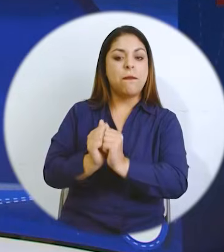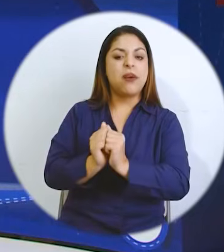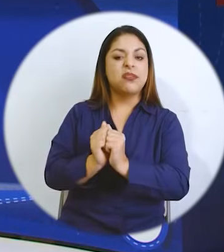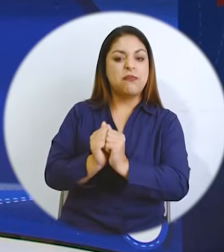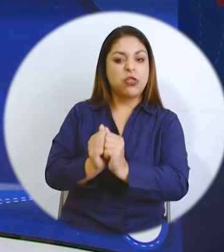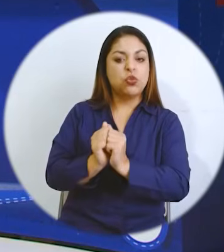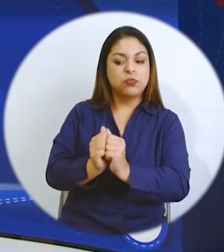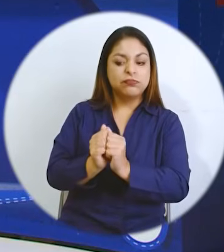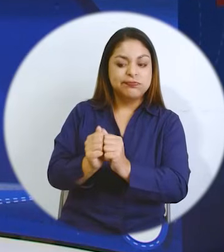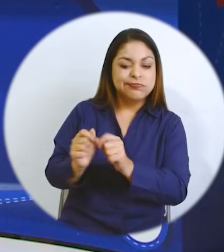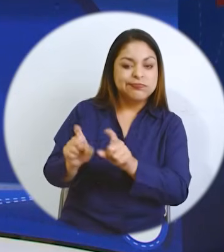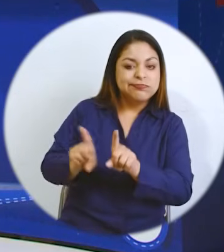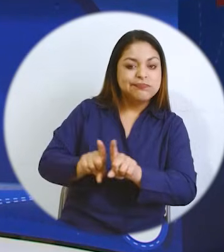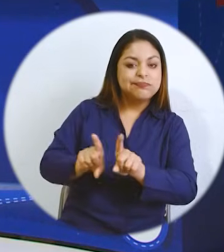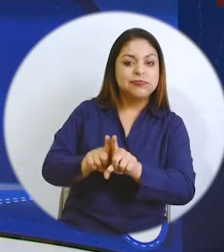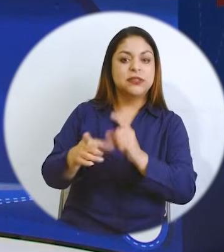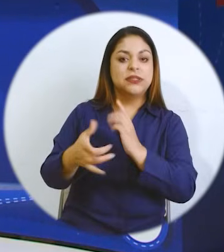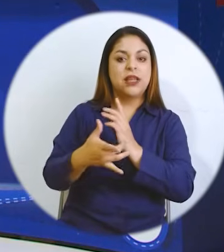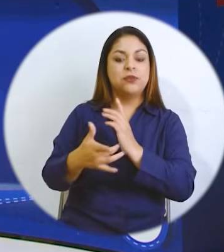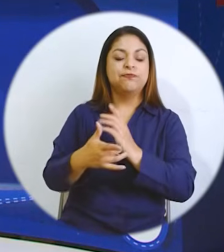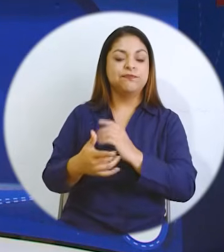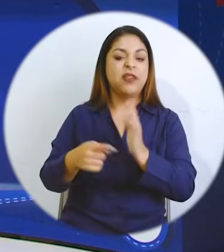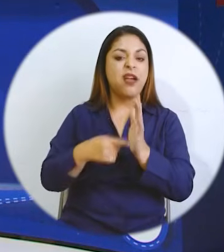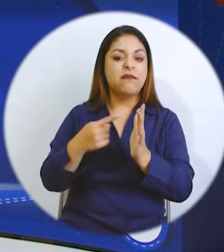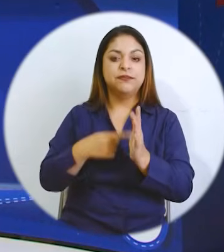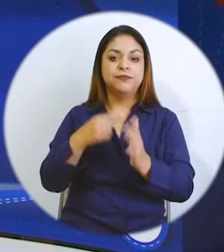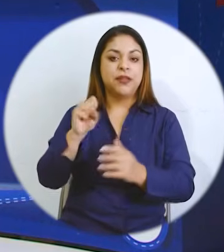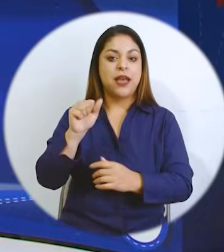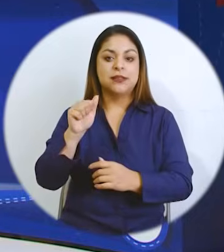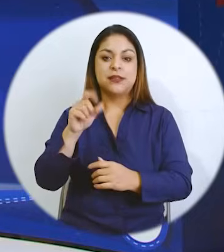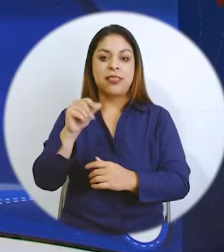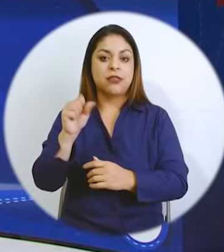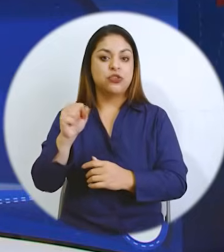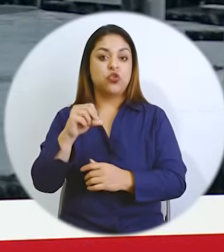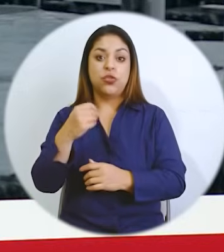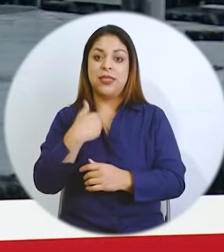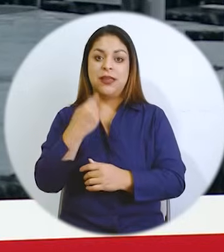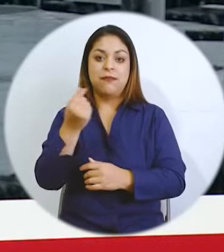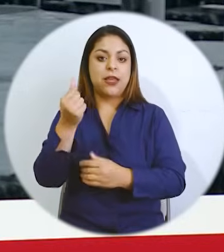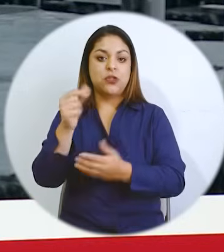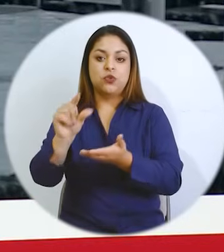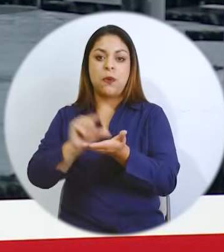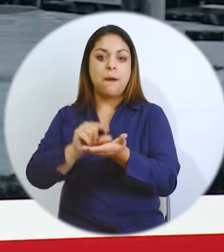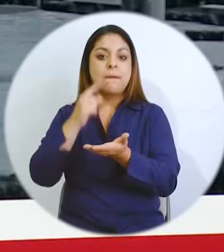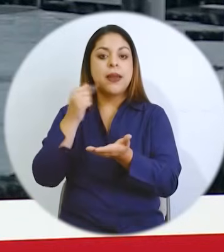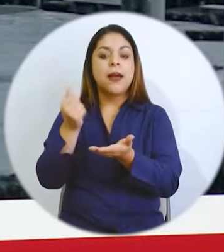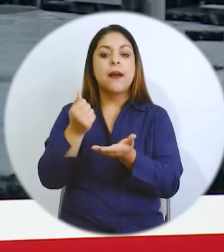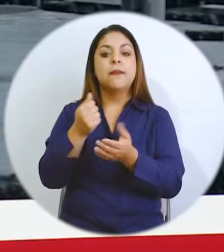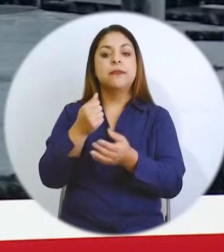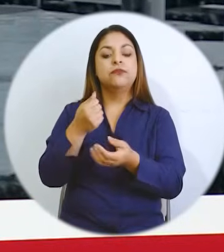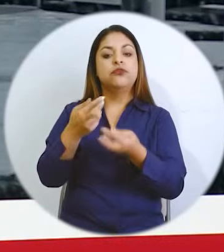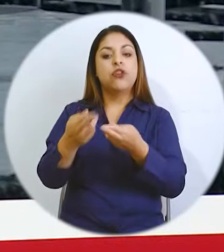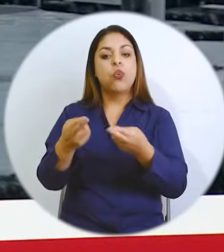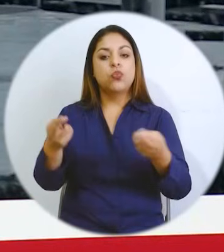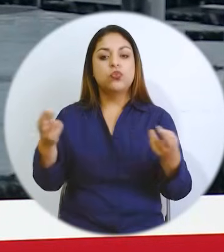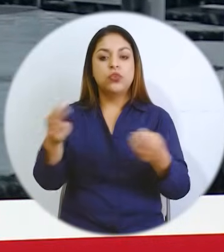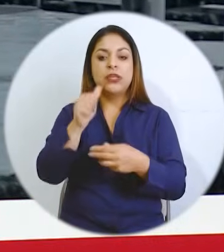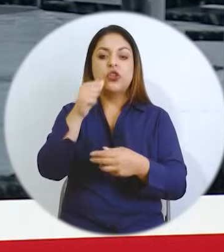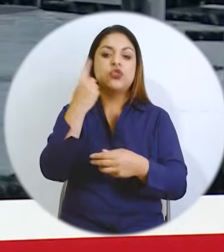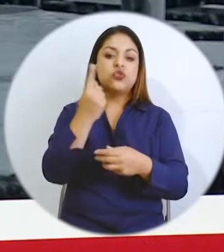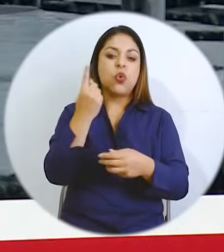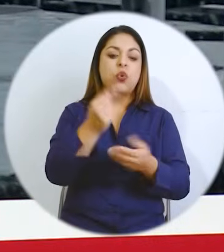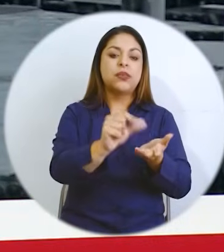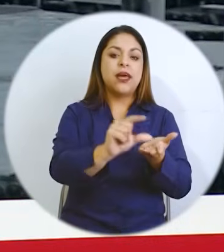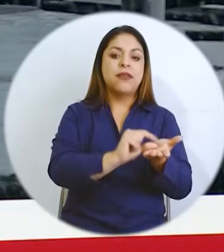acompañamiento técnico. Muchas veces las asadas sí no tienen la tarifa de protección del recurso hídrico y tienen que trabajar solo con la tarifa